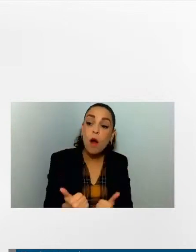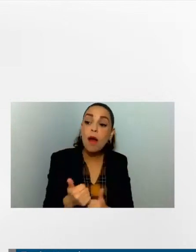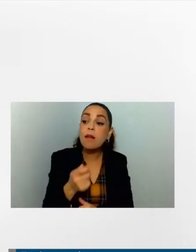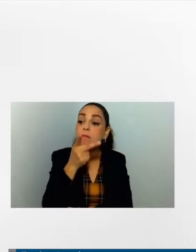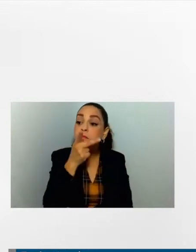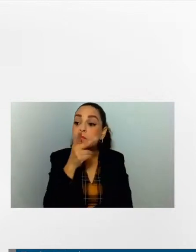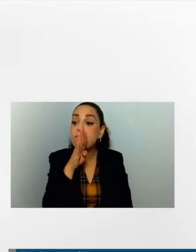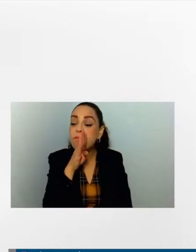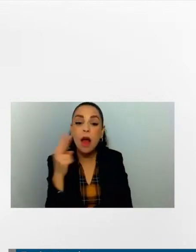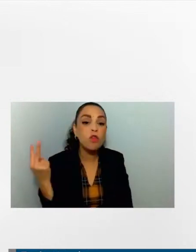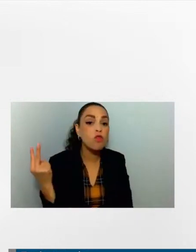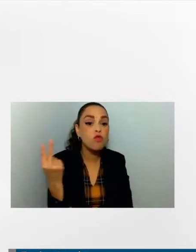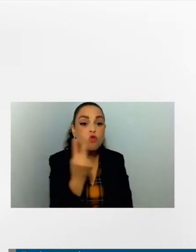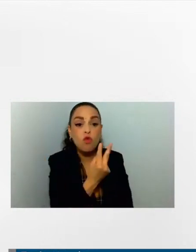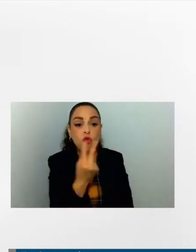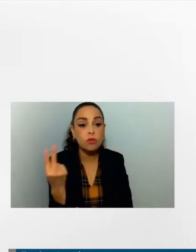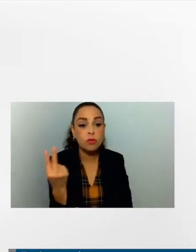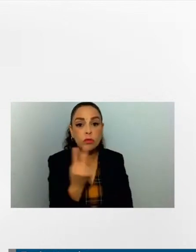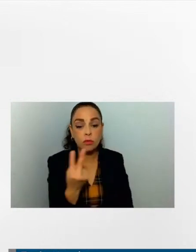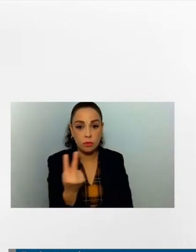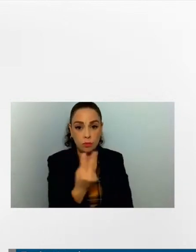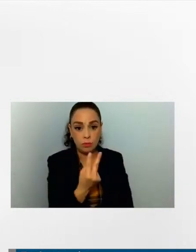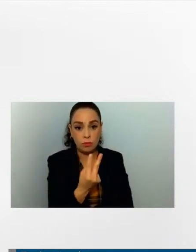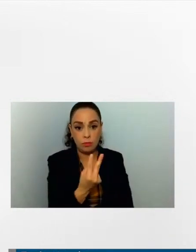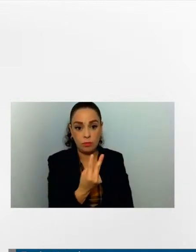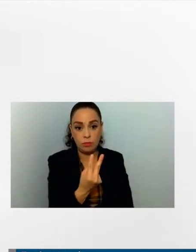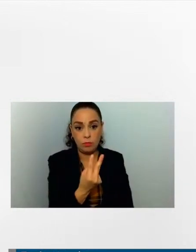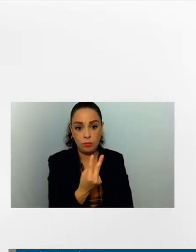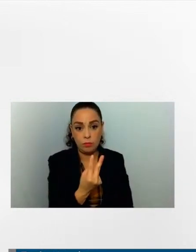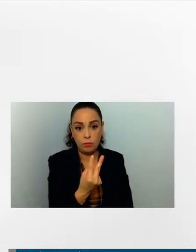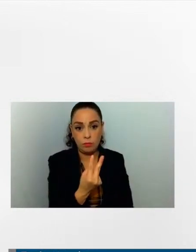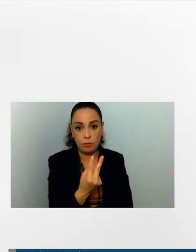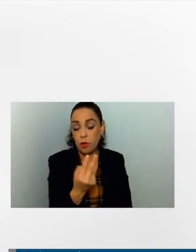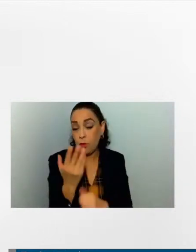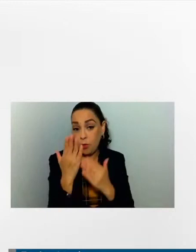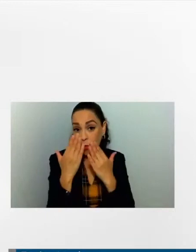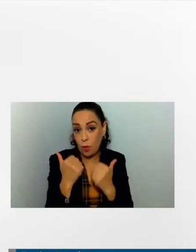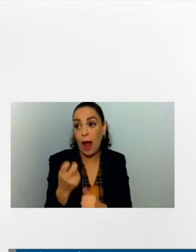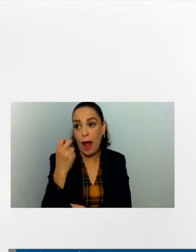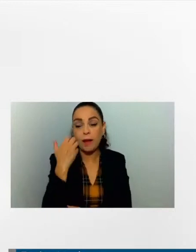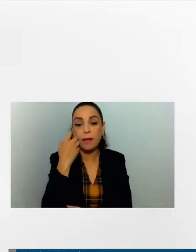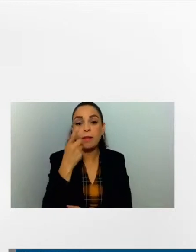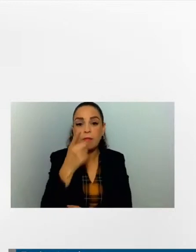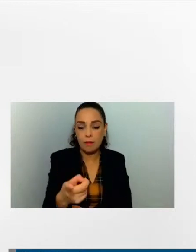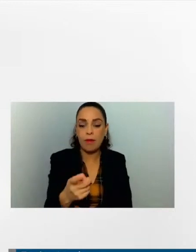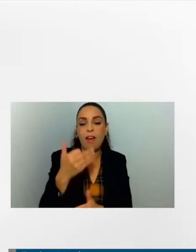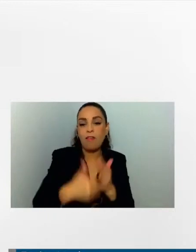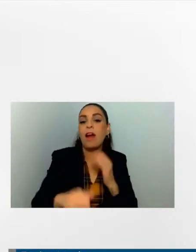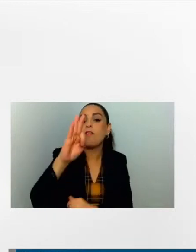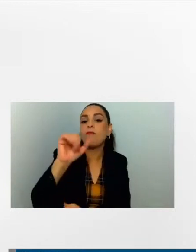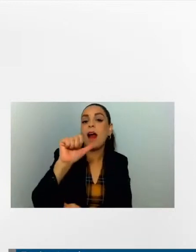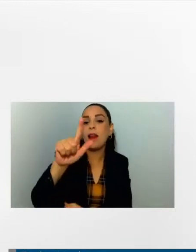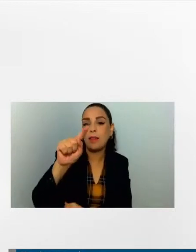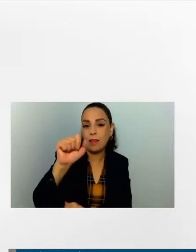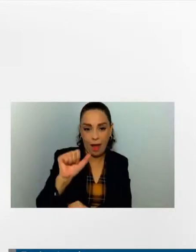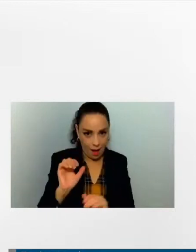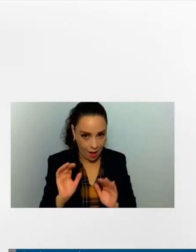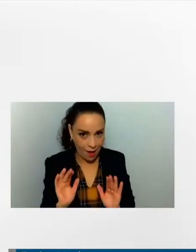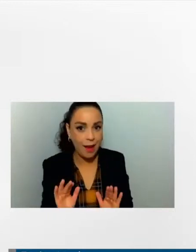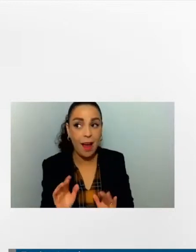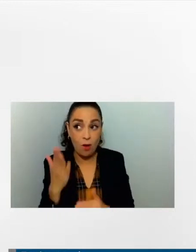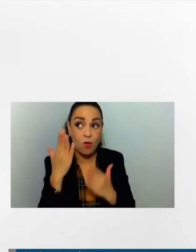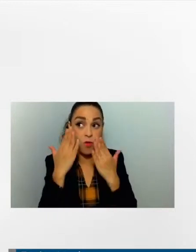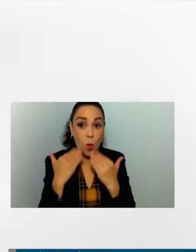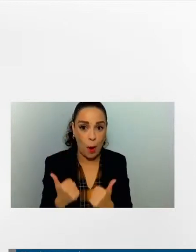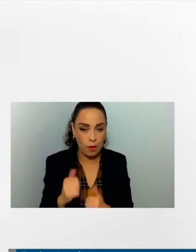¿no? En el caso de que haya dos progenitores. Entonces, por ejemplo, la dificultad que en este caso enfrentaba la madre, pues implicaría que la